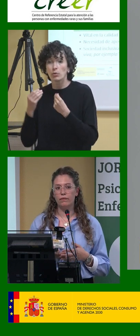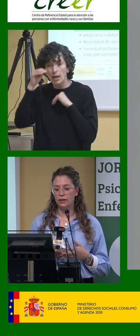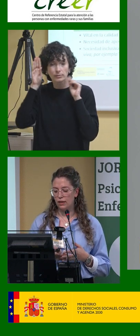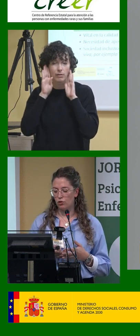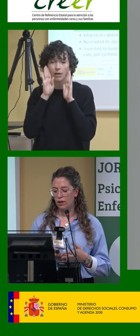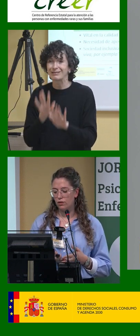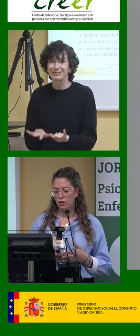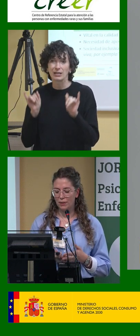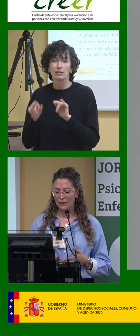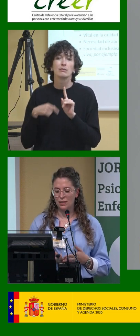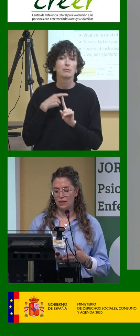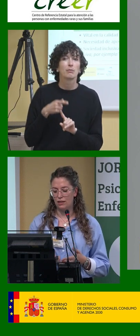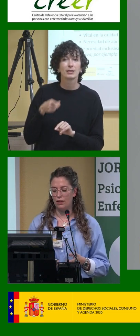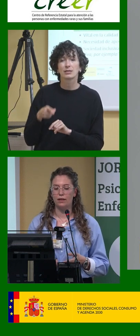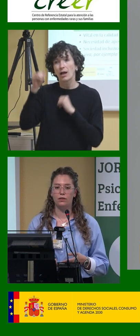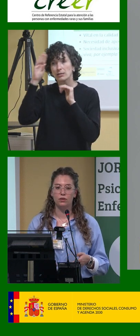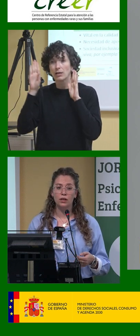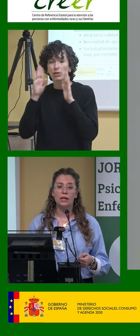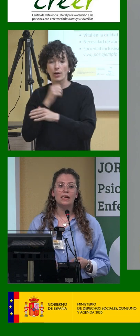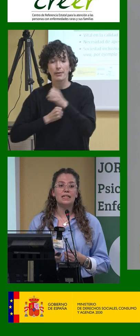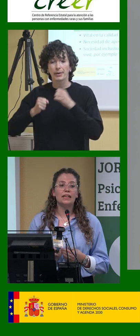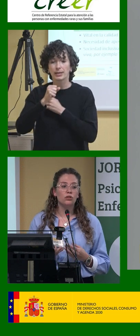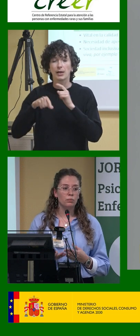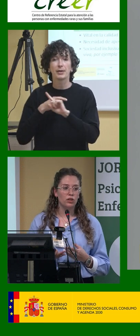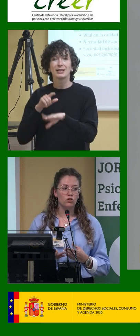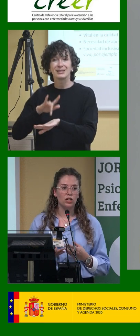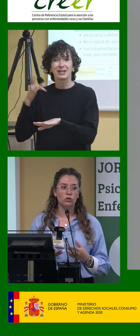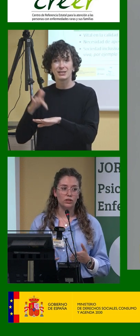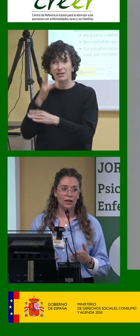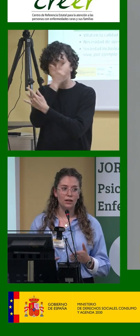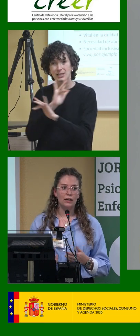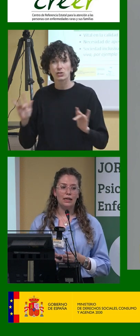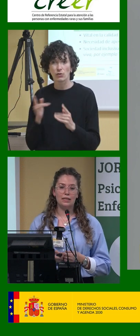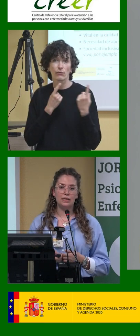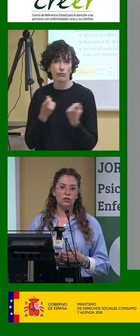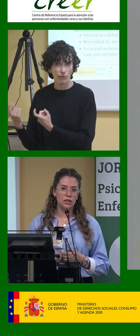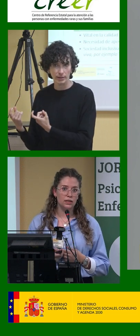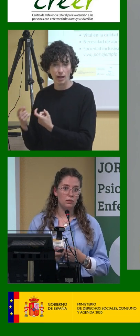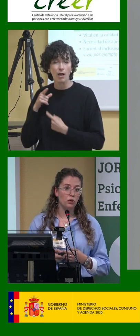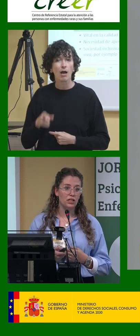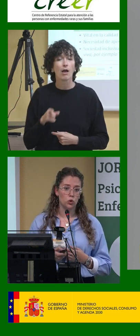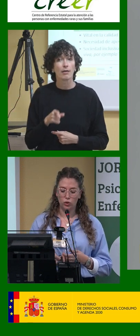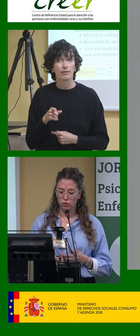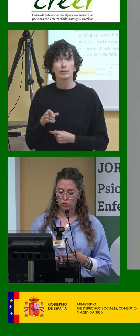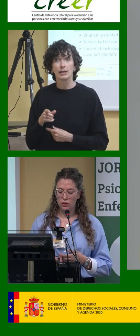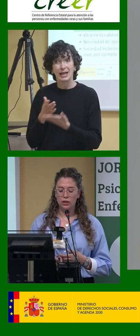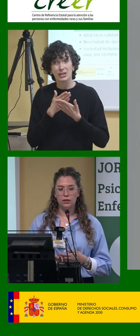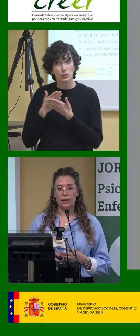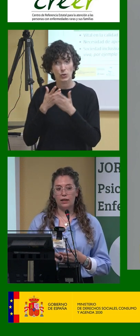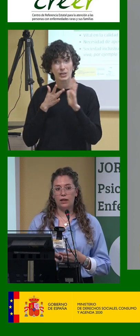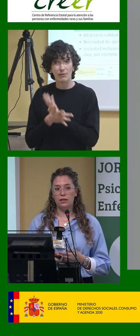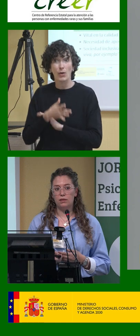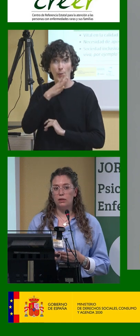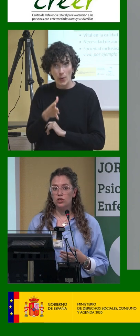hay una gran falta de formación, empatía y sensibilización. Es aquí donde podemos encontrar el sentido de este tipo de estudios,